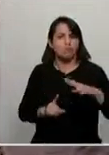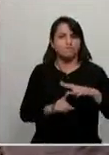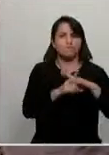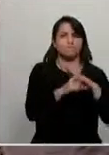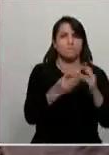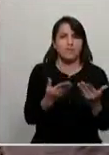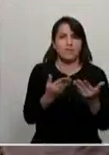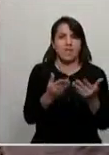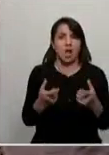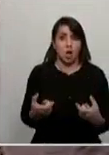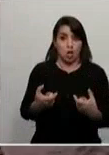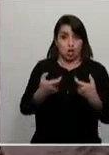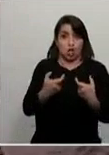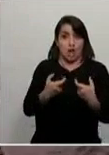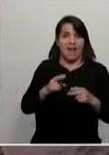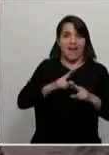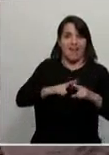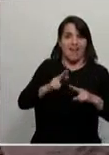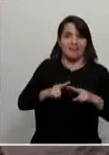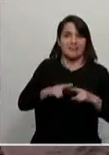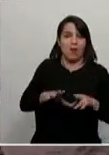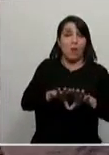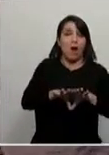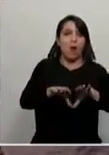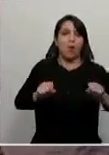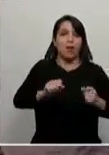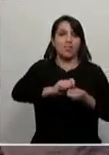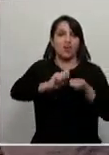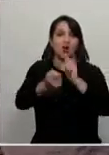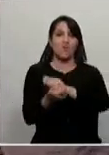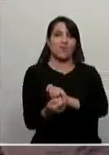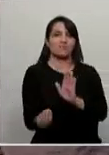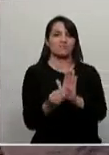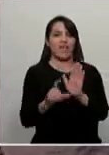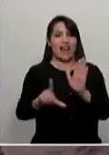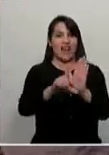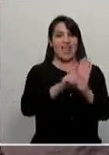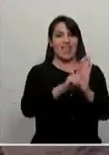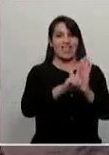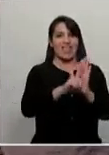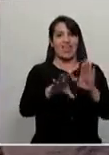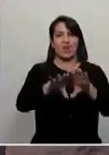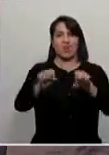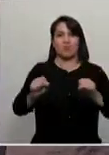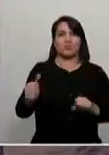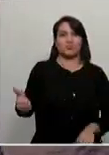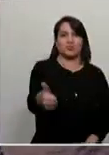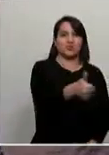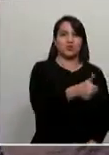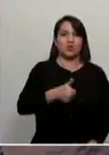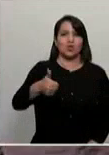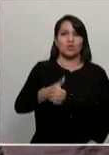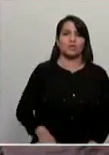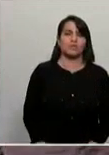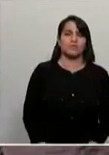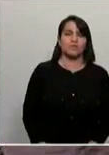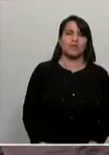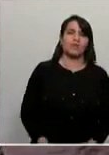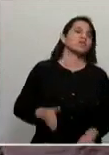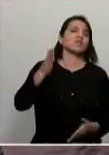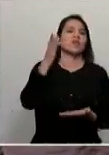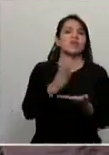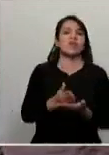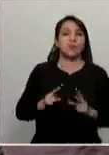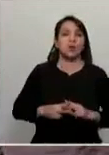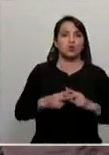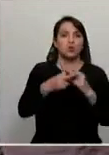en el fondo quieren conversar con las personas para reunirse con muchas asociaciones de niños, de migraciones, de mineros también. Entonces va a estar bien interesante